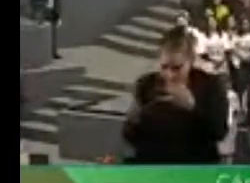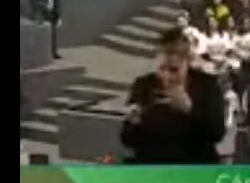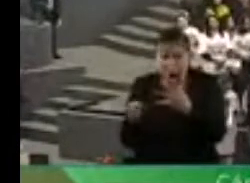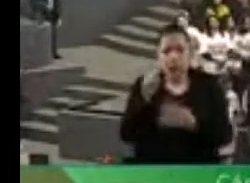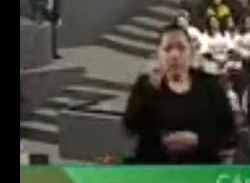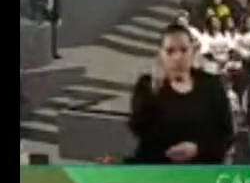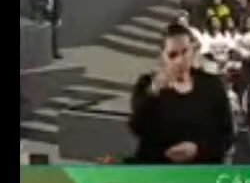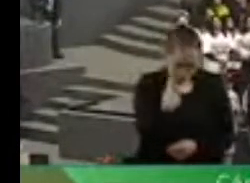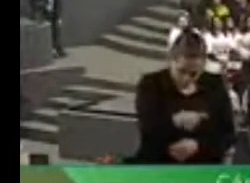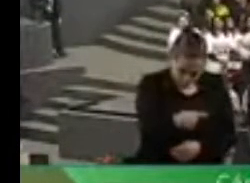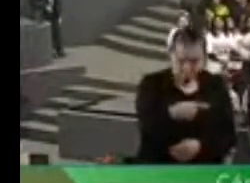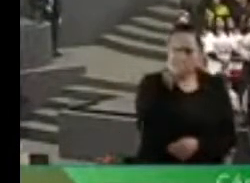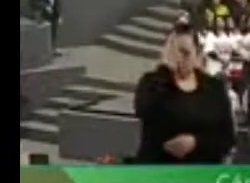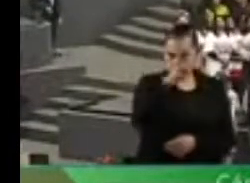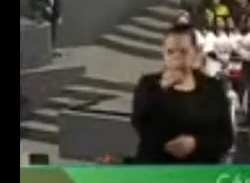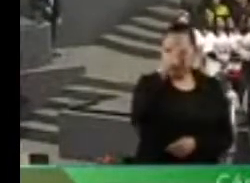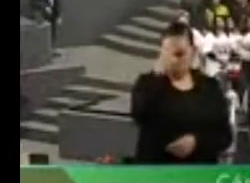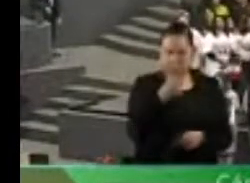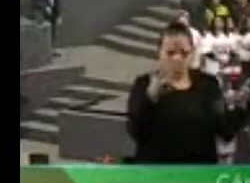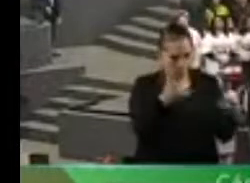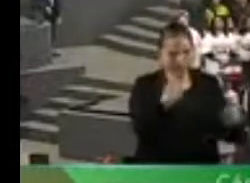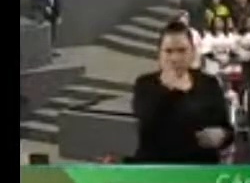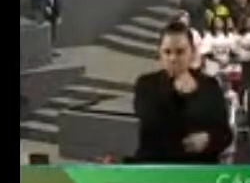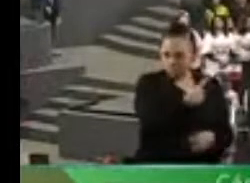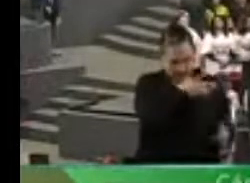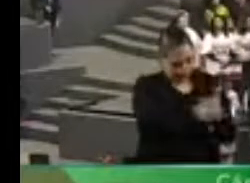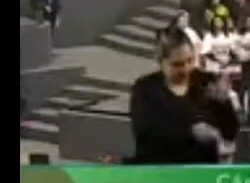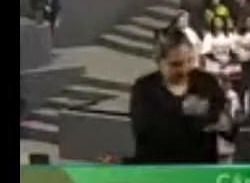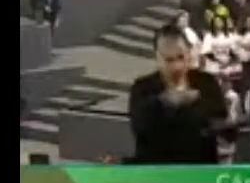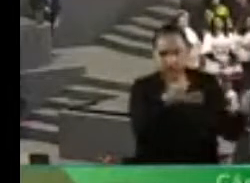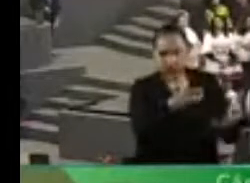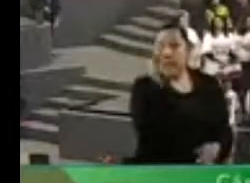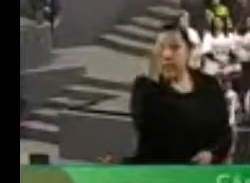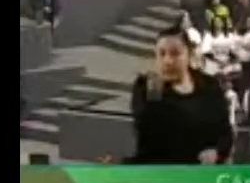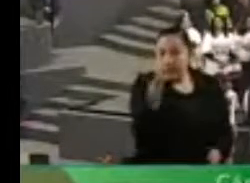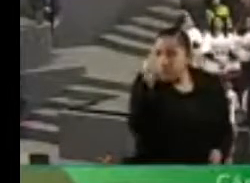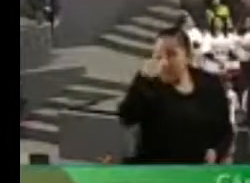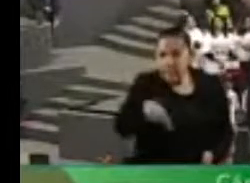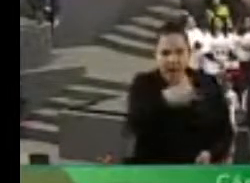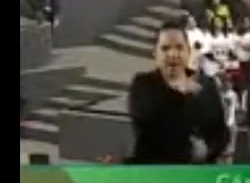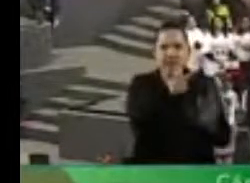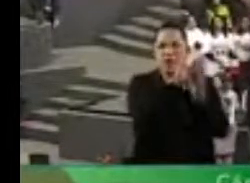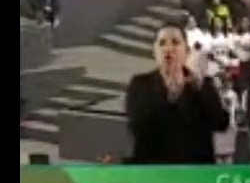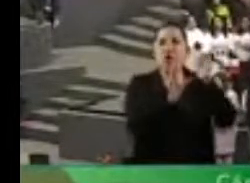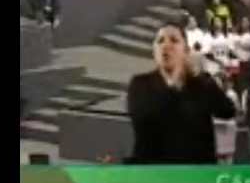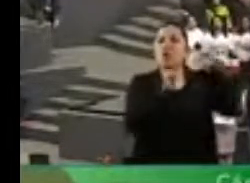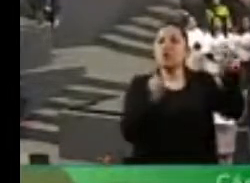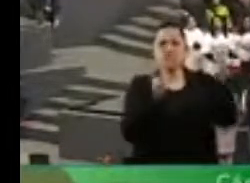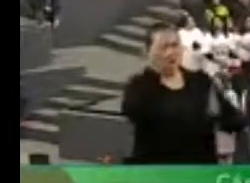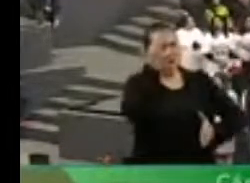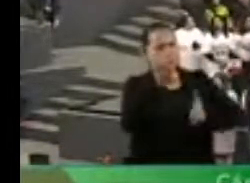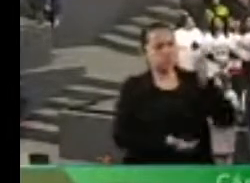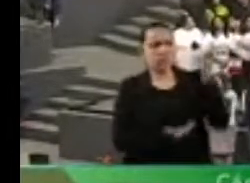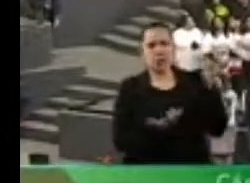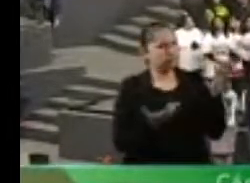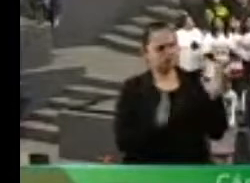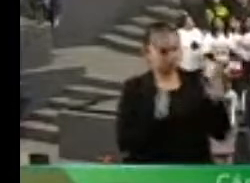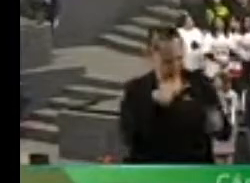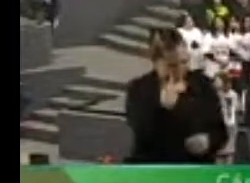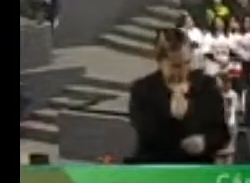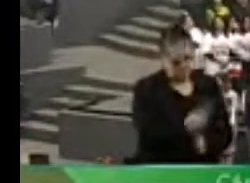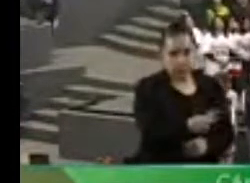Invocando la inviolabilidad de la Constitución y planteando además que esos gobiernos y quienes colaboraron